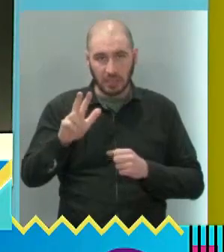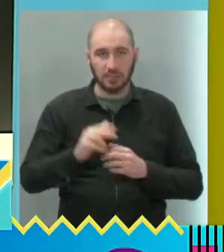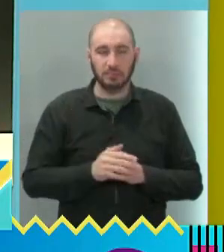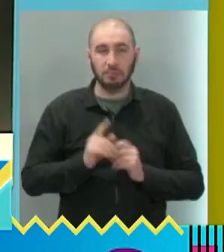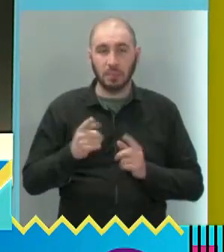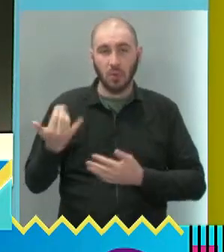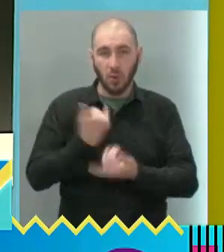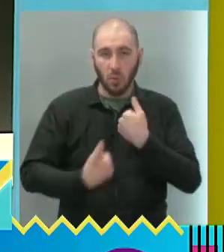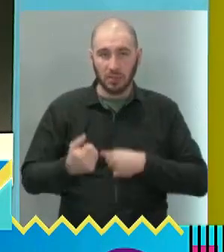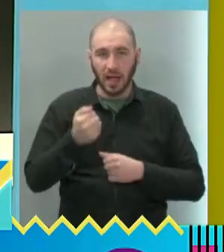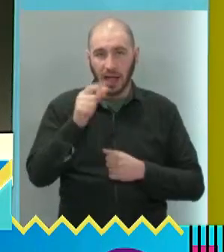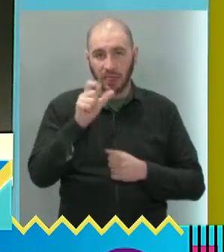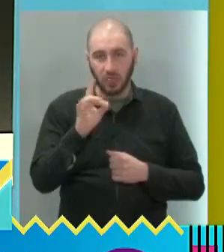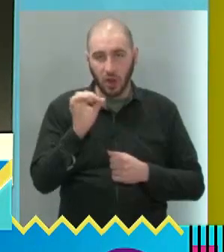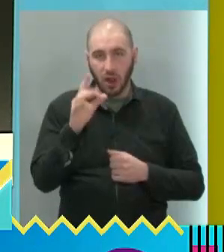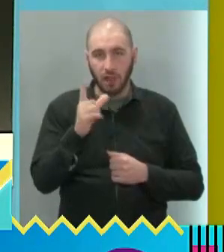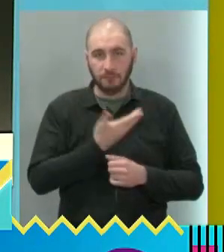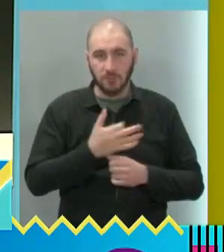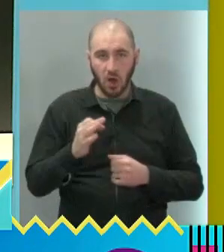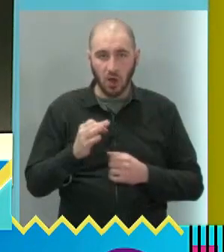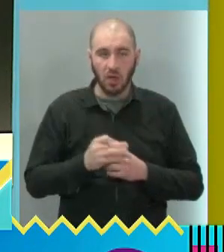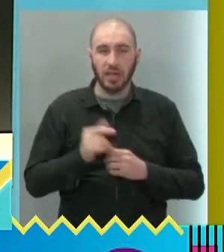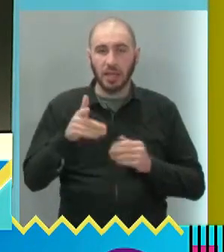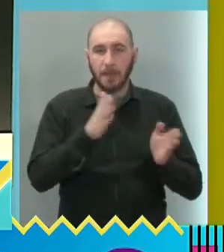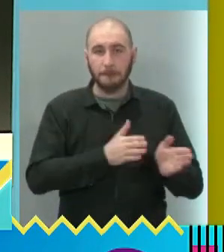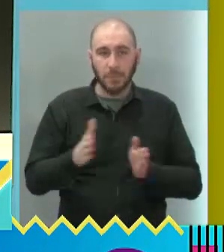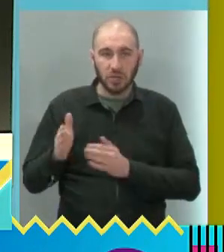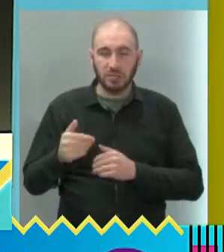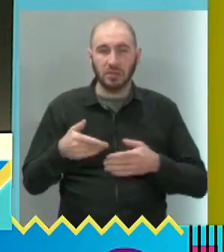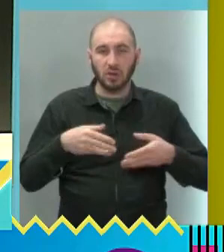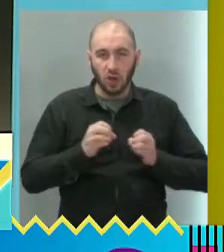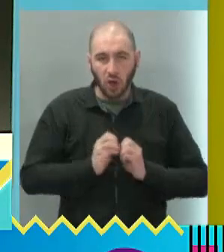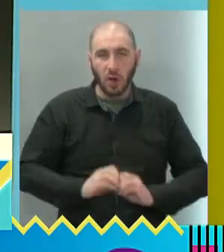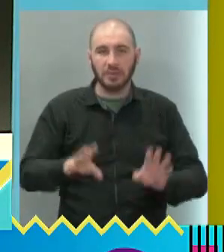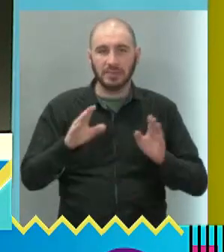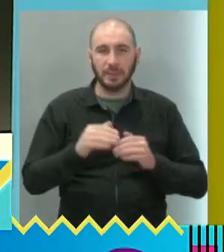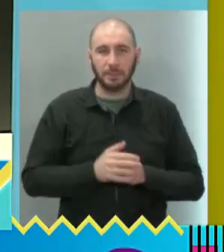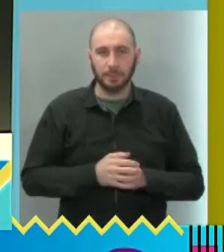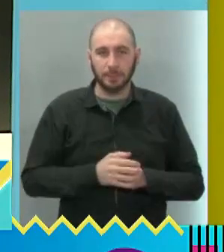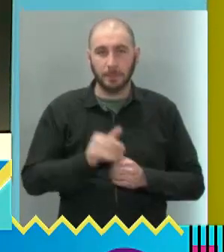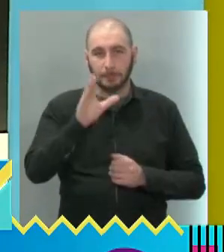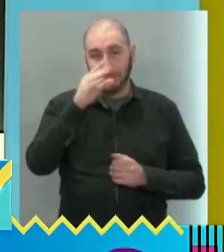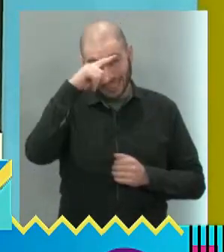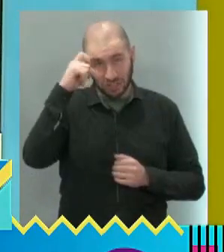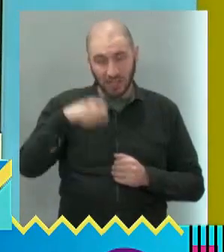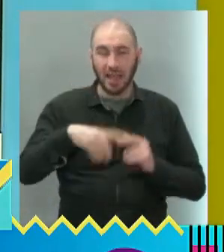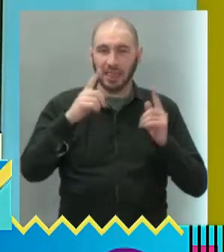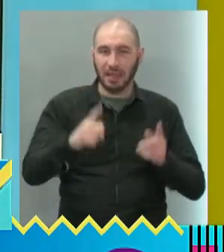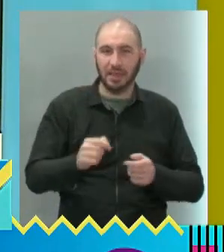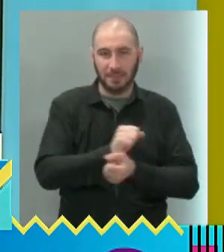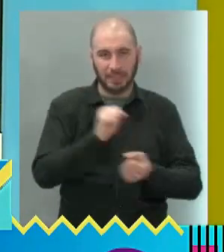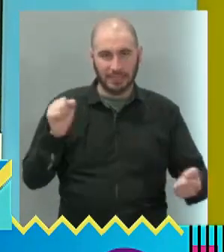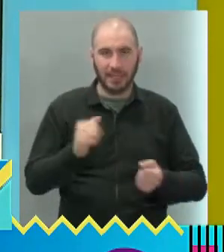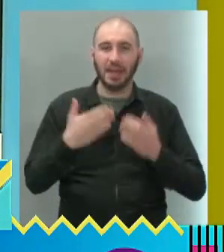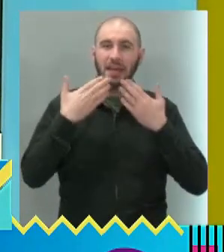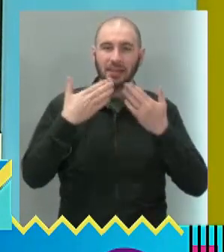decía Adolfo, tuvo todo un proceso de nacimiento de nuestra nación y por supuesto de nuestra